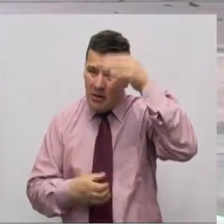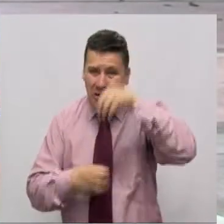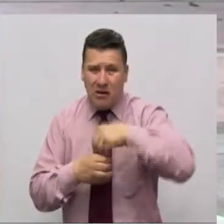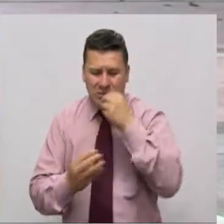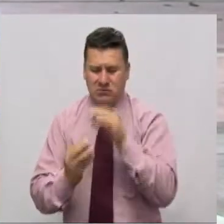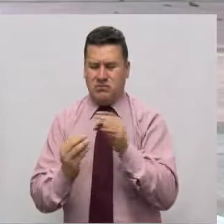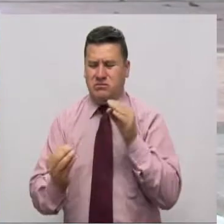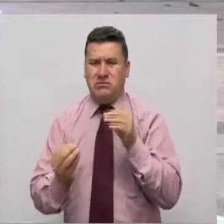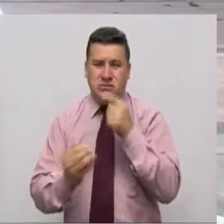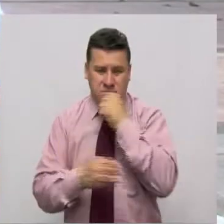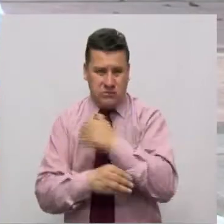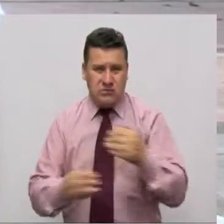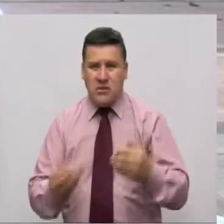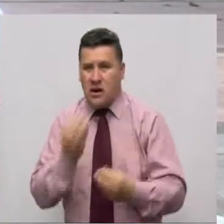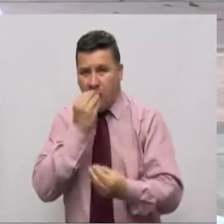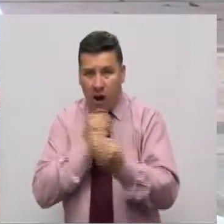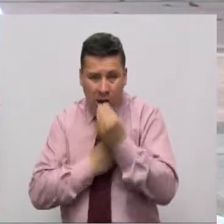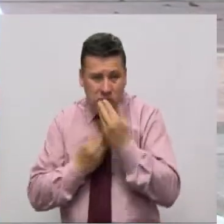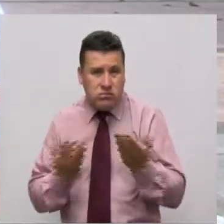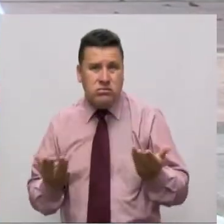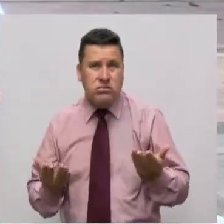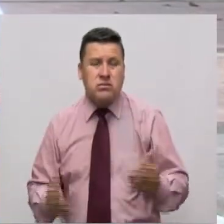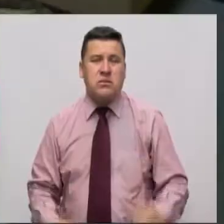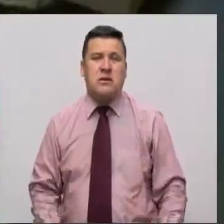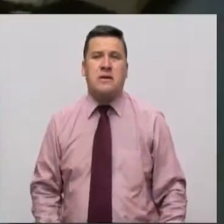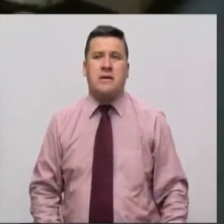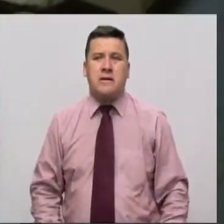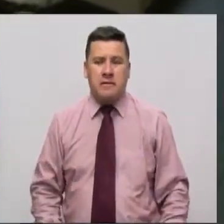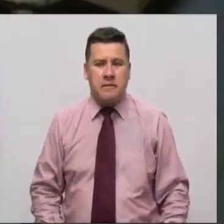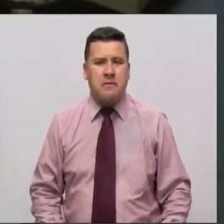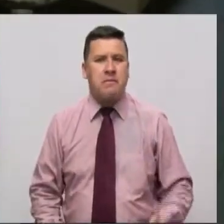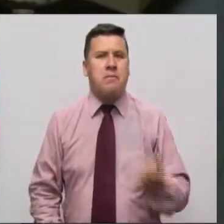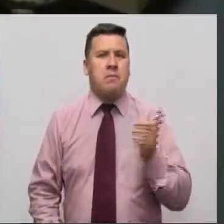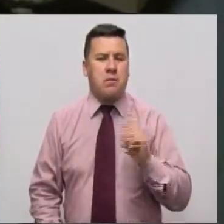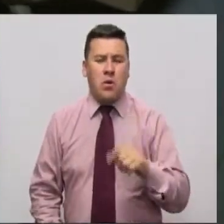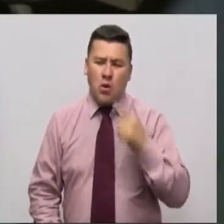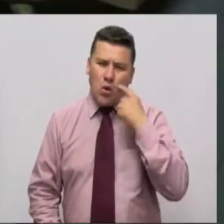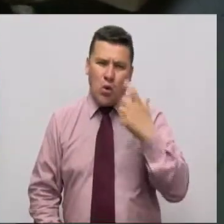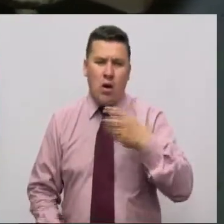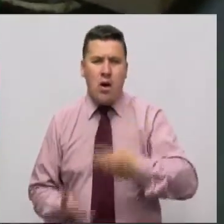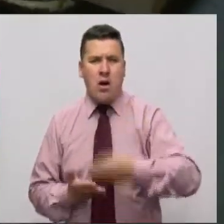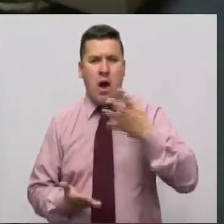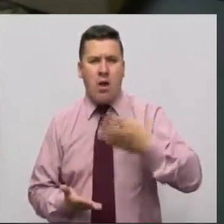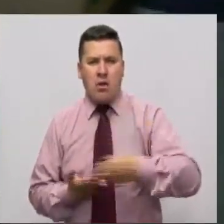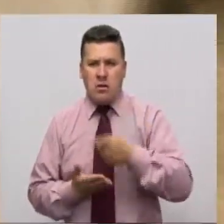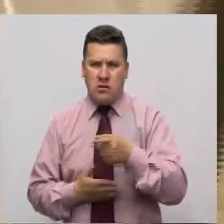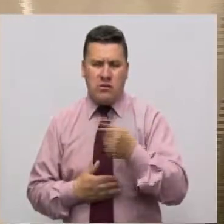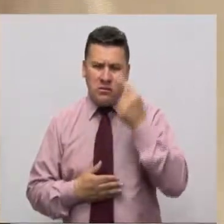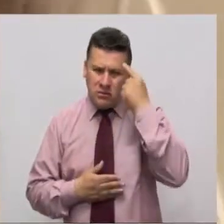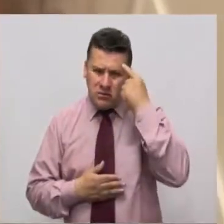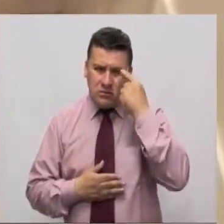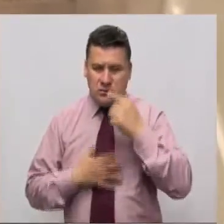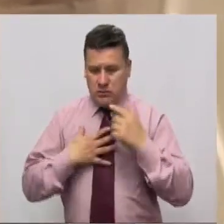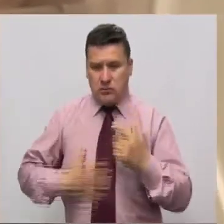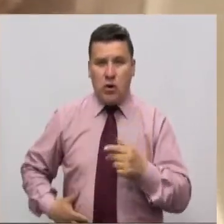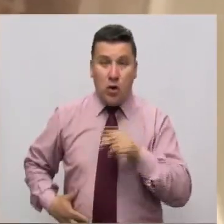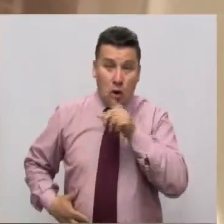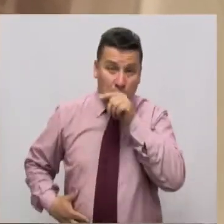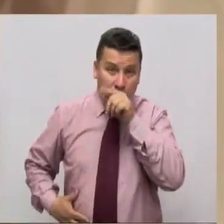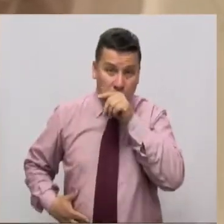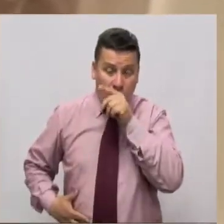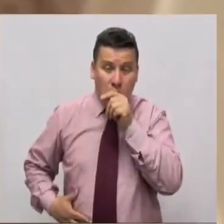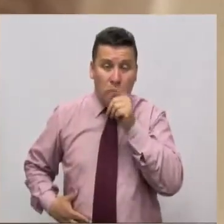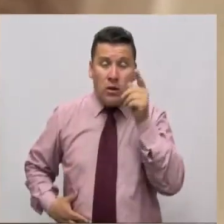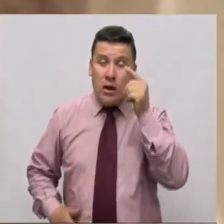pelos y los niños comíamos de eso. También exorbitantes sobrecostos como las sonadas pechugas de